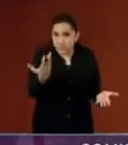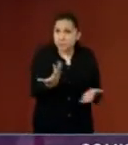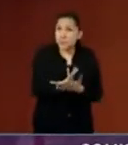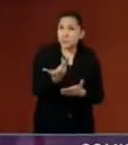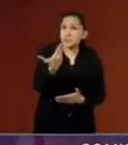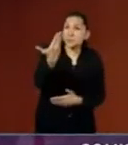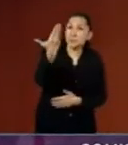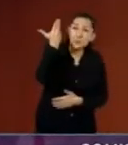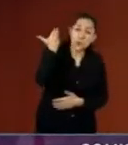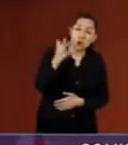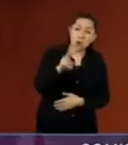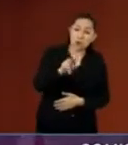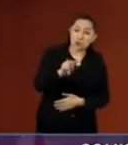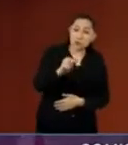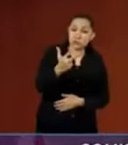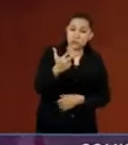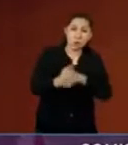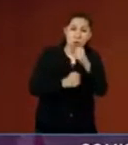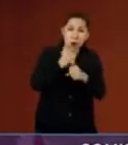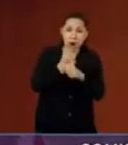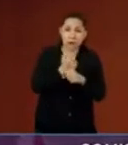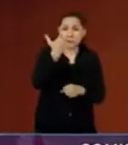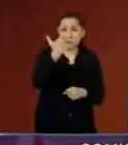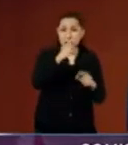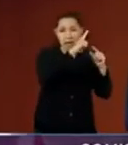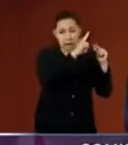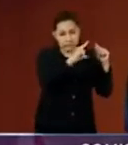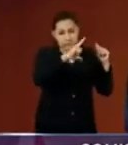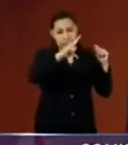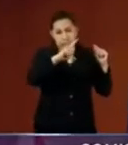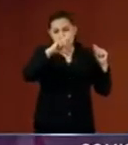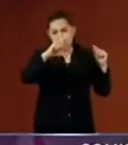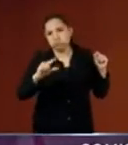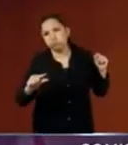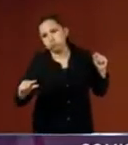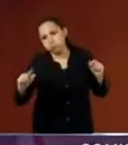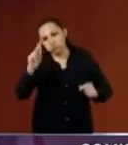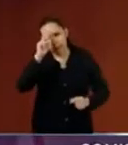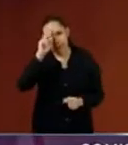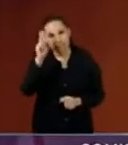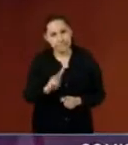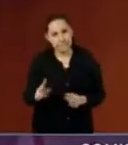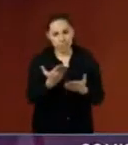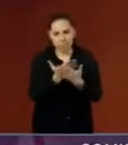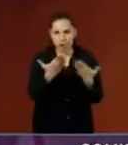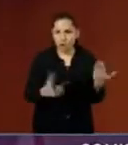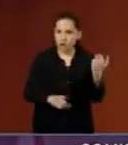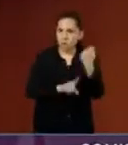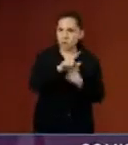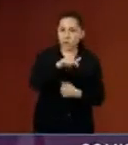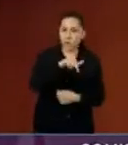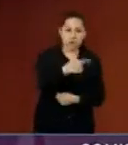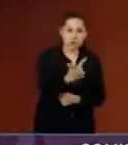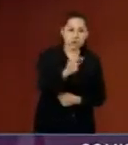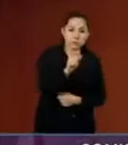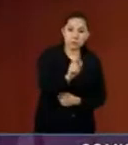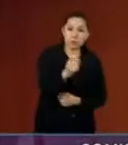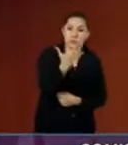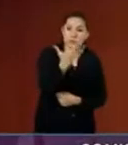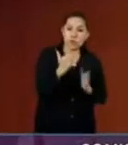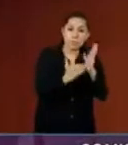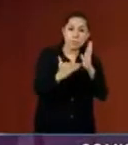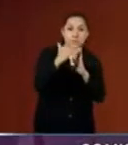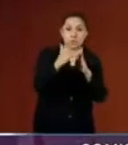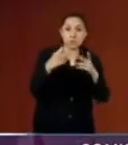hace 88 años. Esto se reflejó con la pérdida inicial de 12.5 millones de